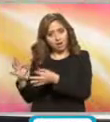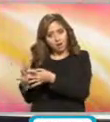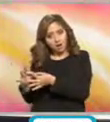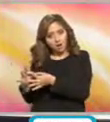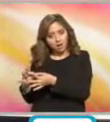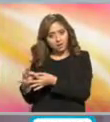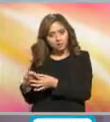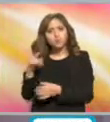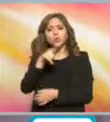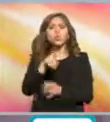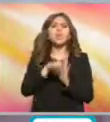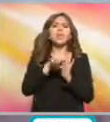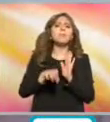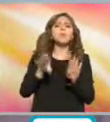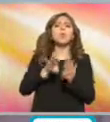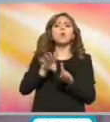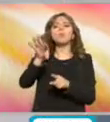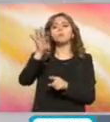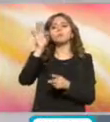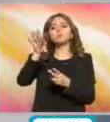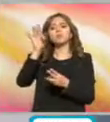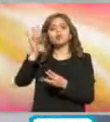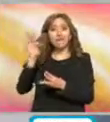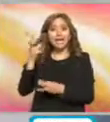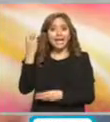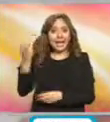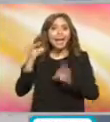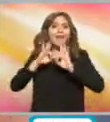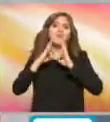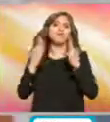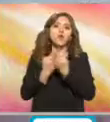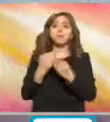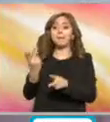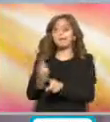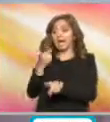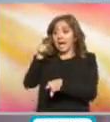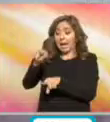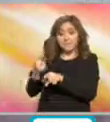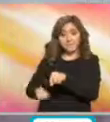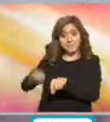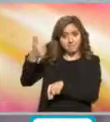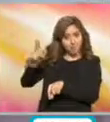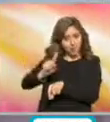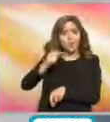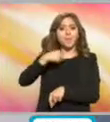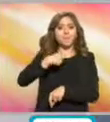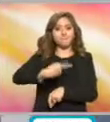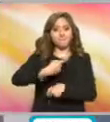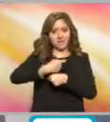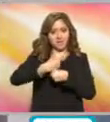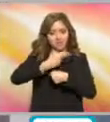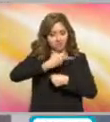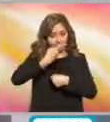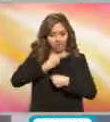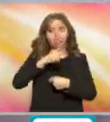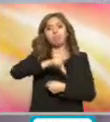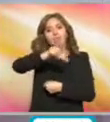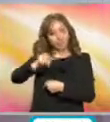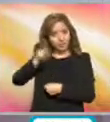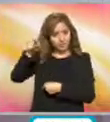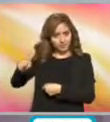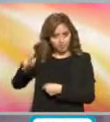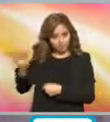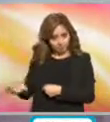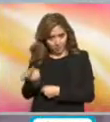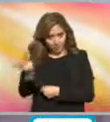qué de estas opciones eliges? Punto. ¿no? Muy bien. Es la mejor forma y estar siempre abiertos. Tu cuerpo abierto a escuchar. Perfecto. ¿Ok? Miren,